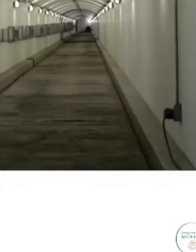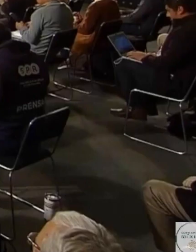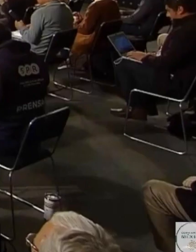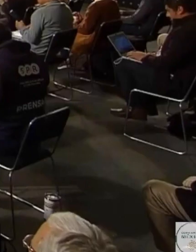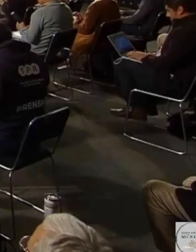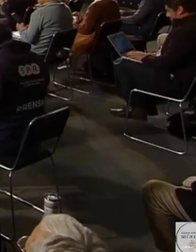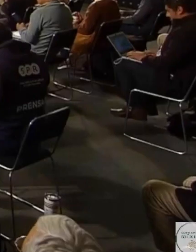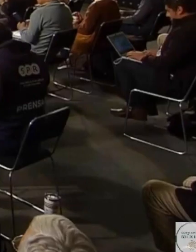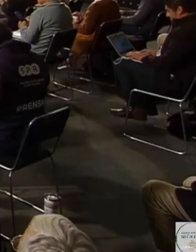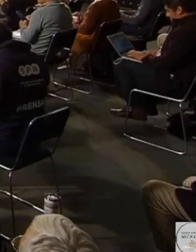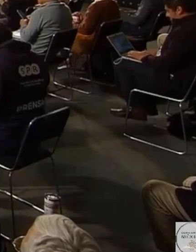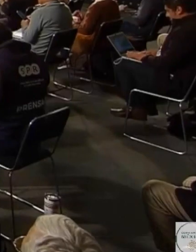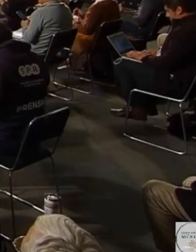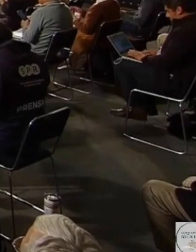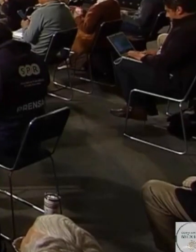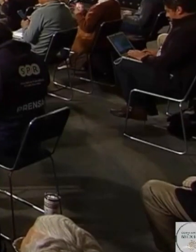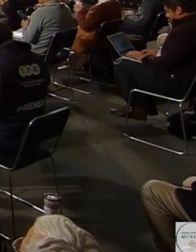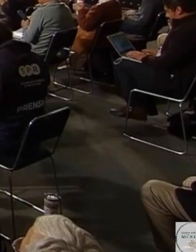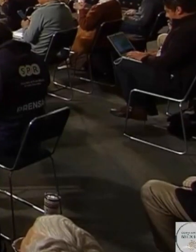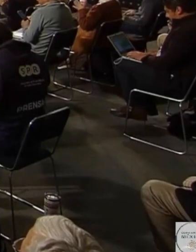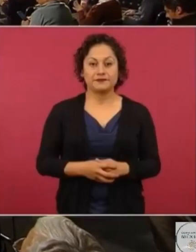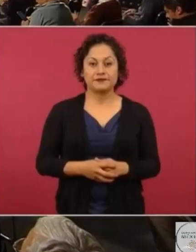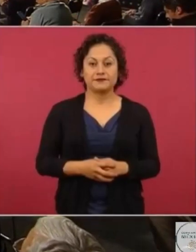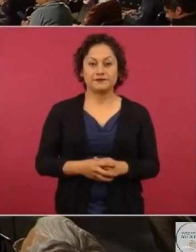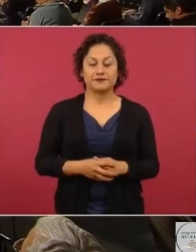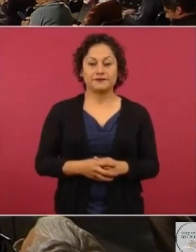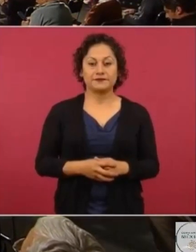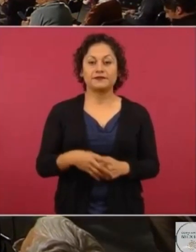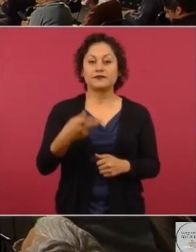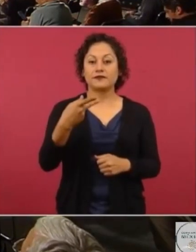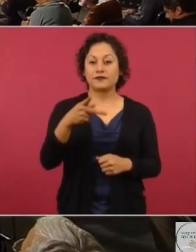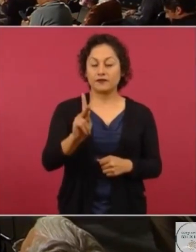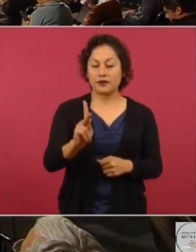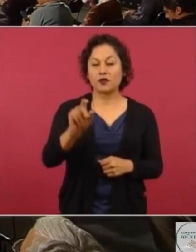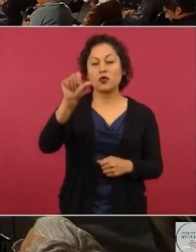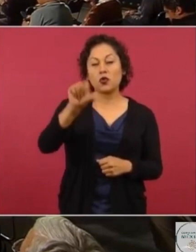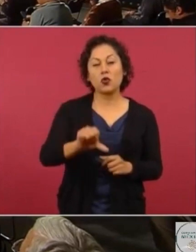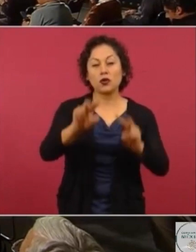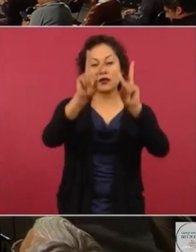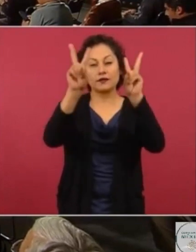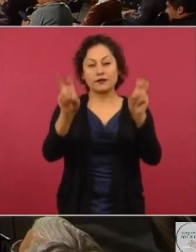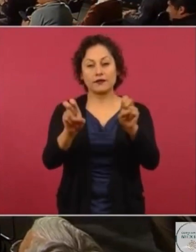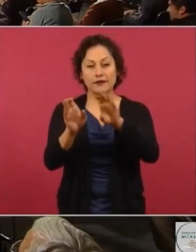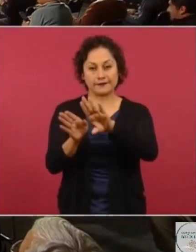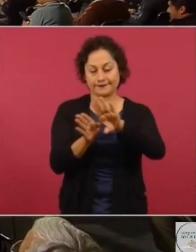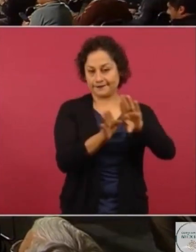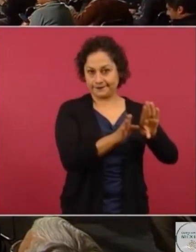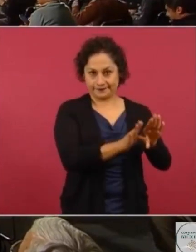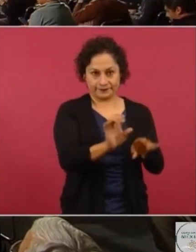Pero vamos a hablar de otras cosas el día de hoy. Miren,